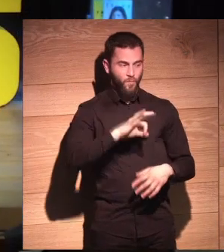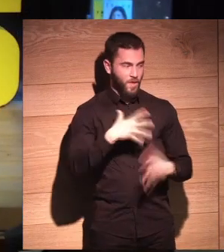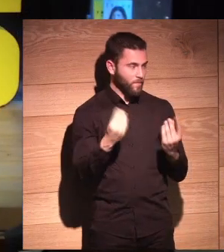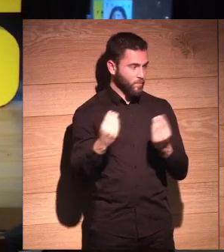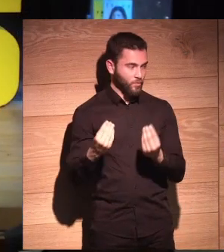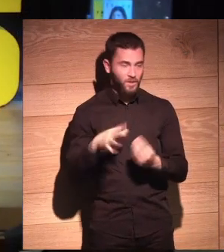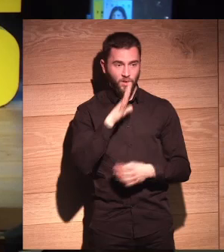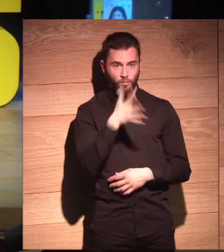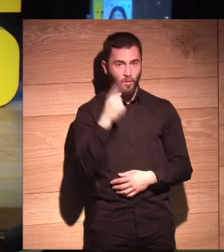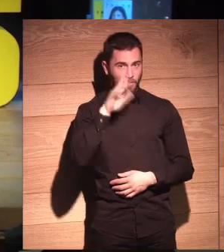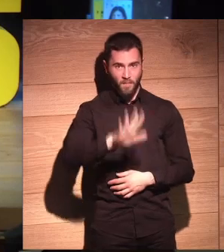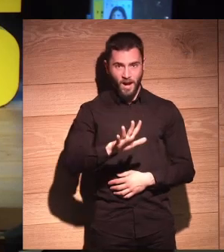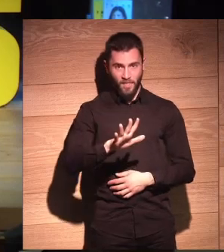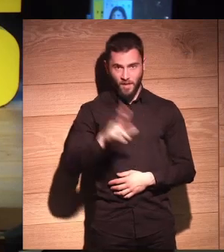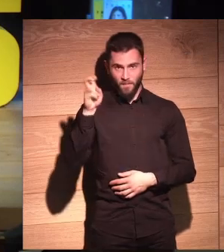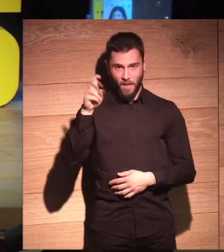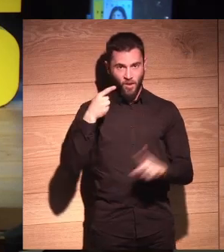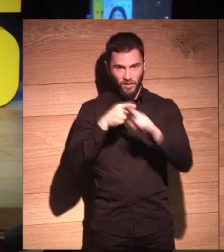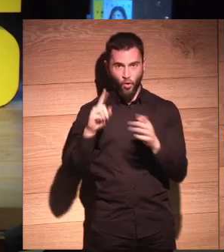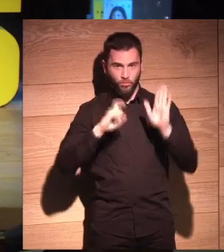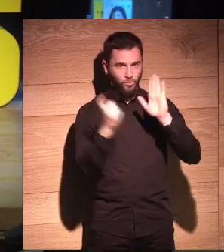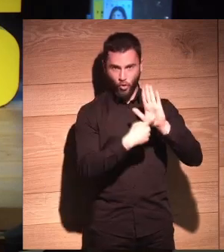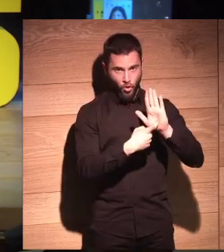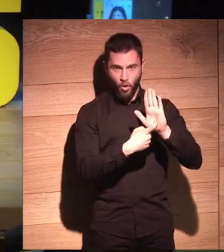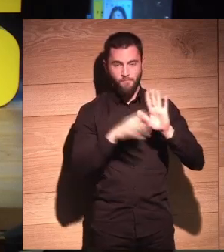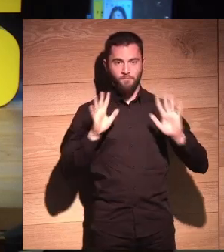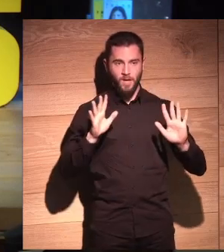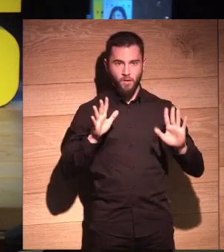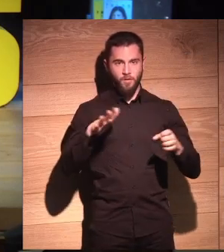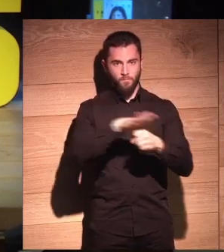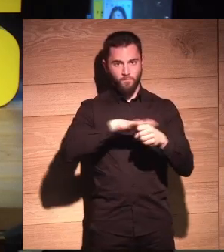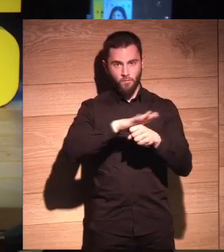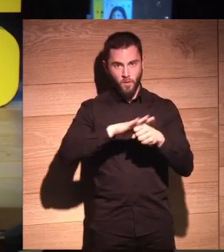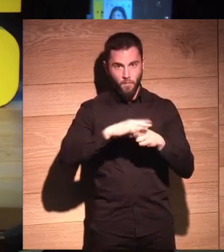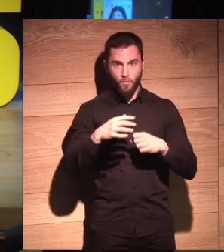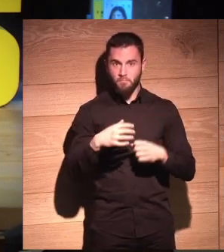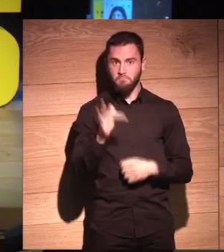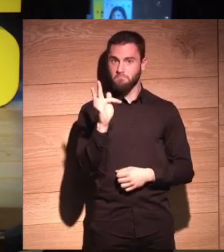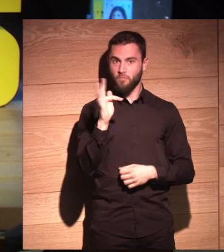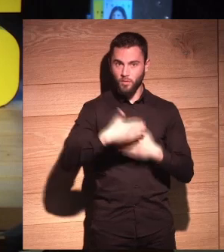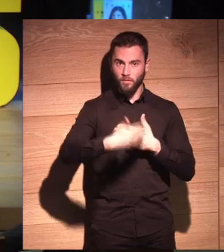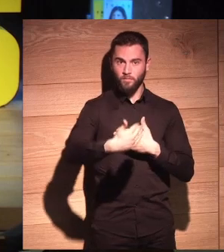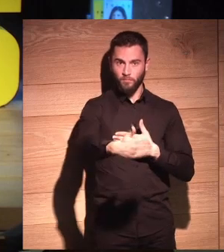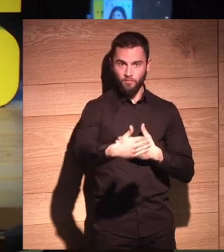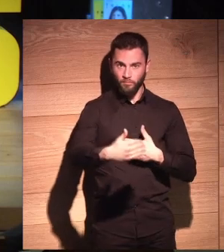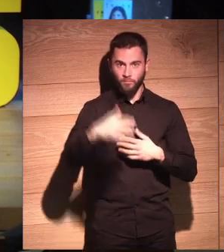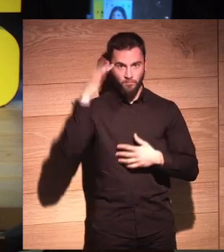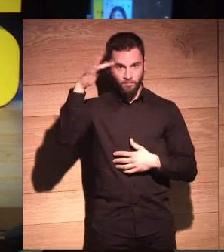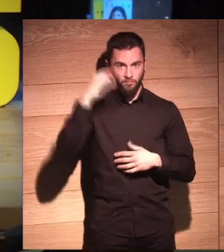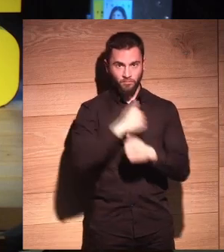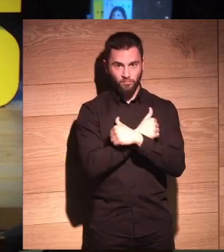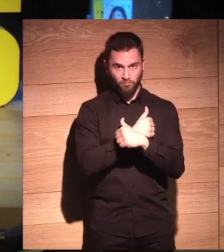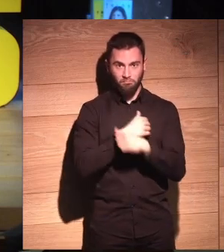ahí parece que sirve para todo, pero quiere decir que es un campo muy prometedor y se está utilizando pues desde